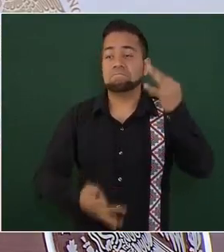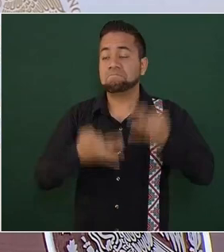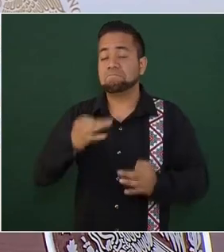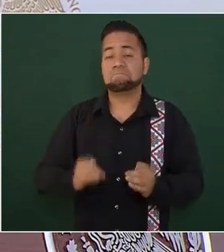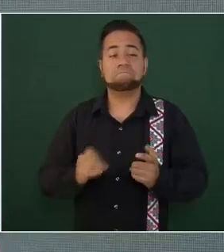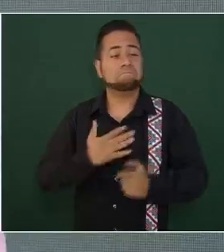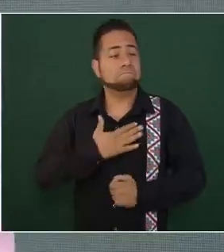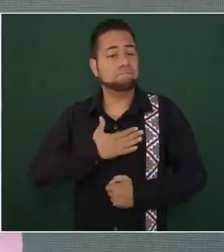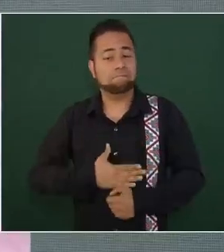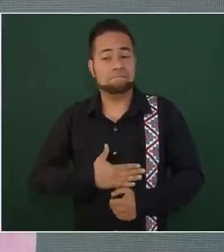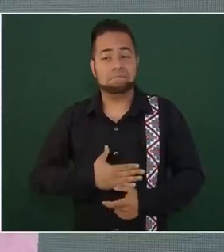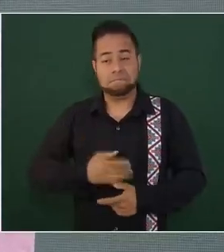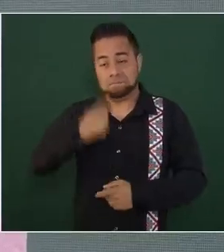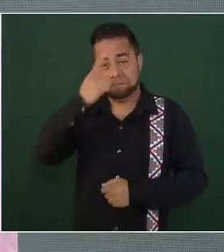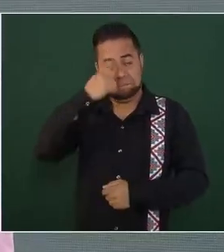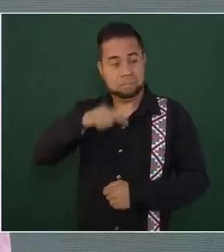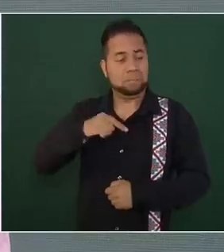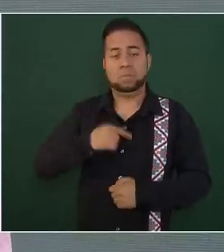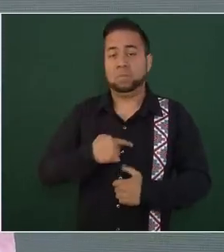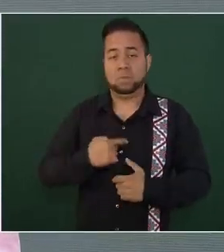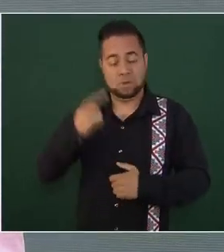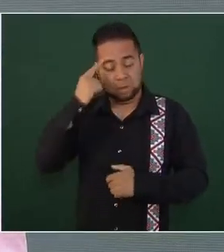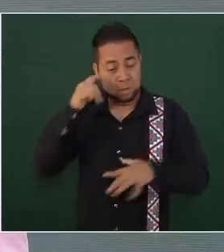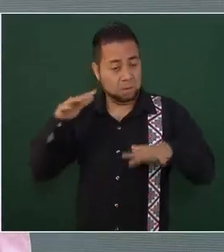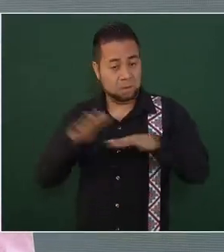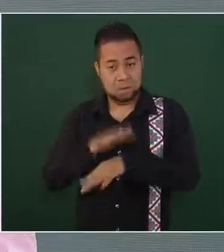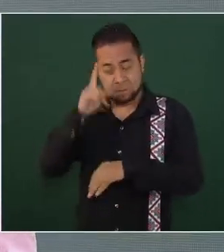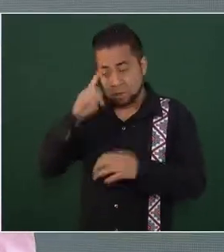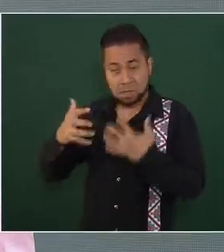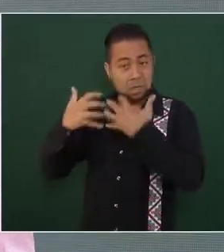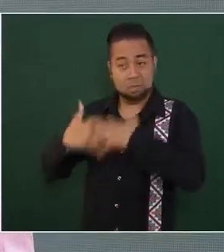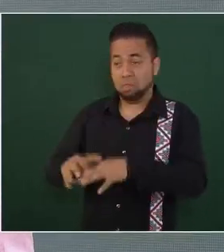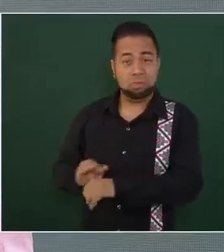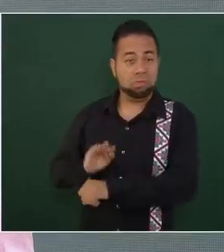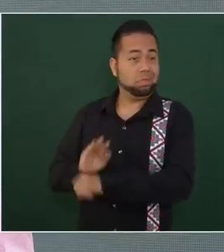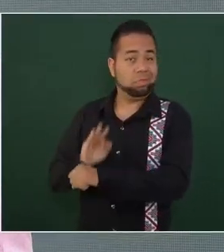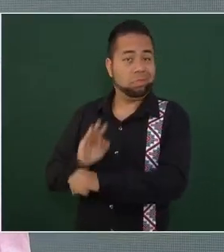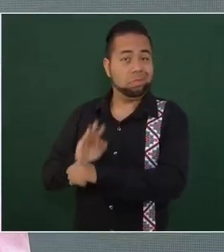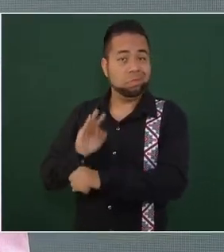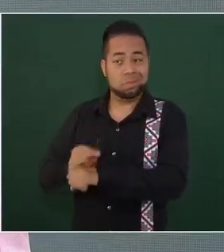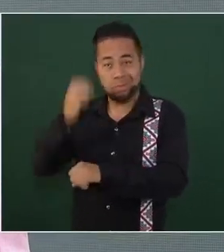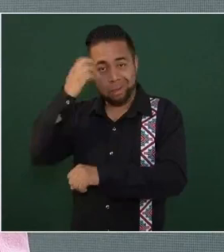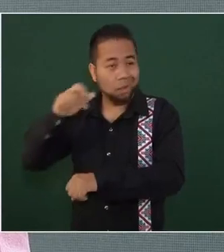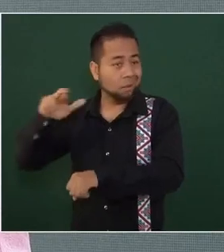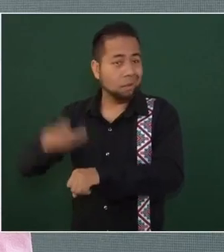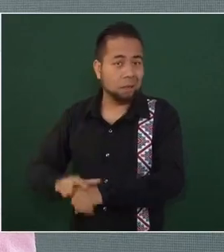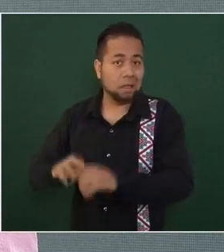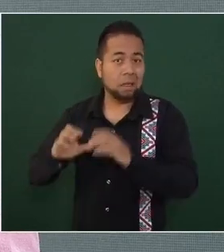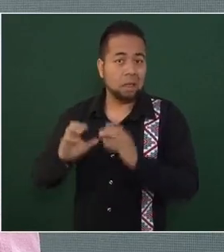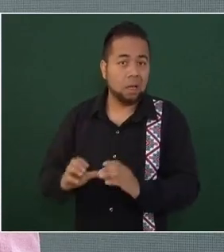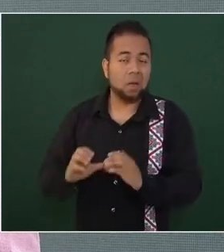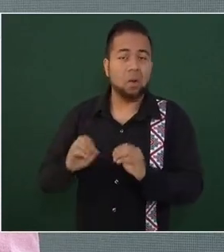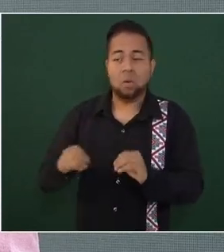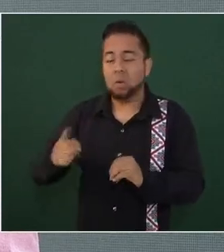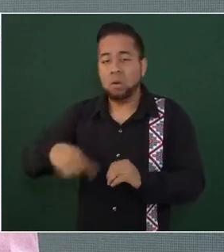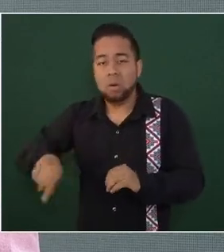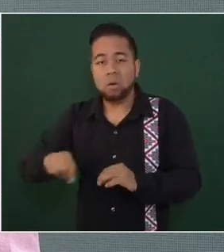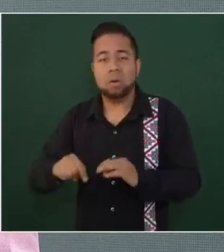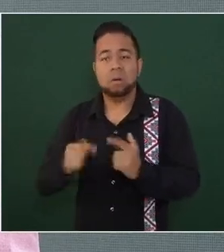a proteger a las empresas extranjeras del sector